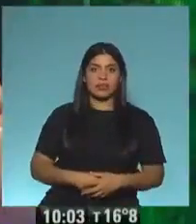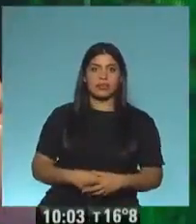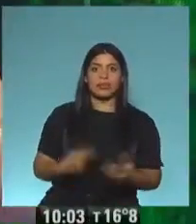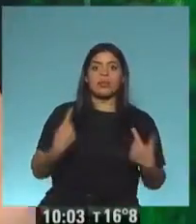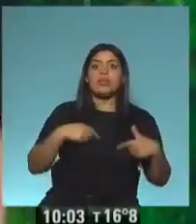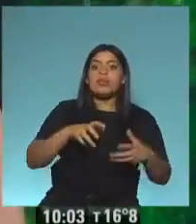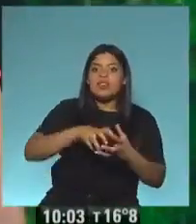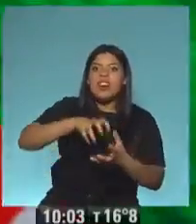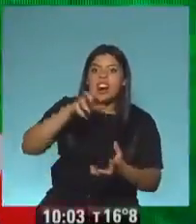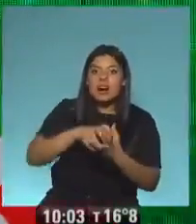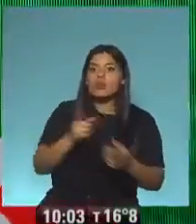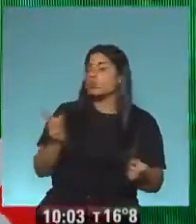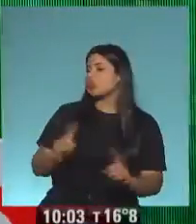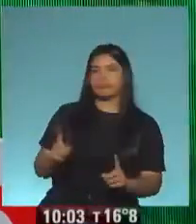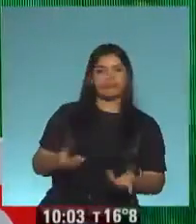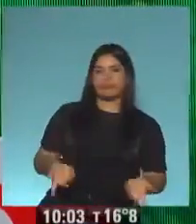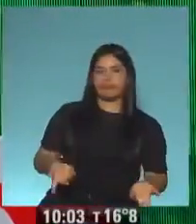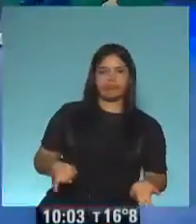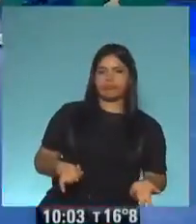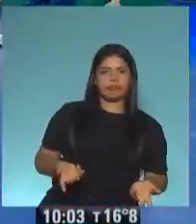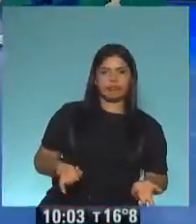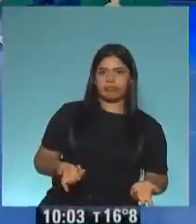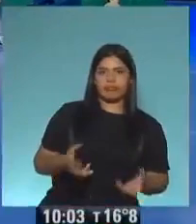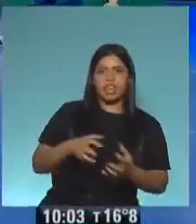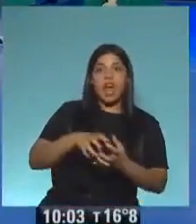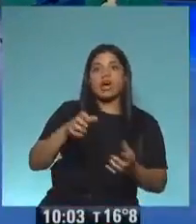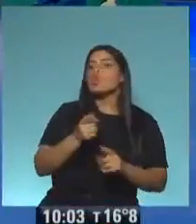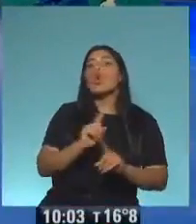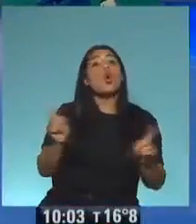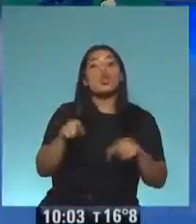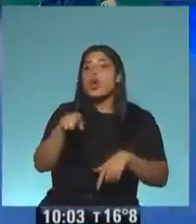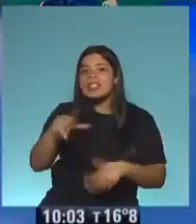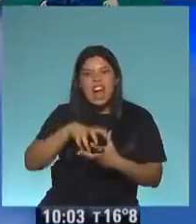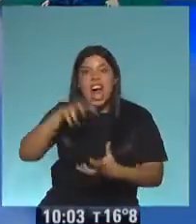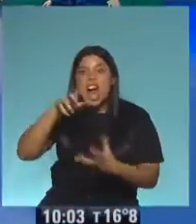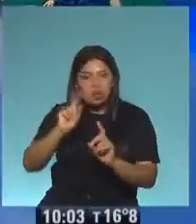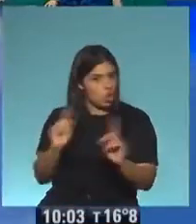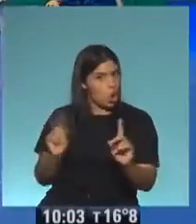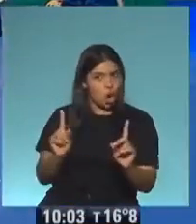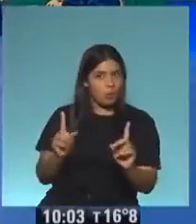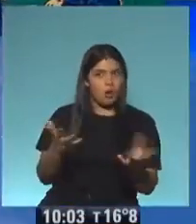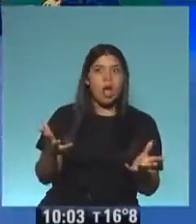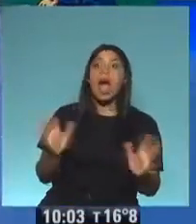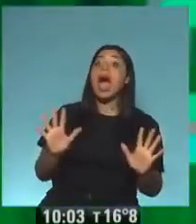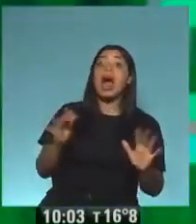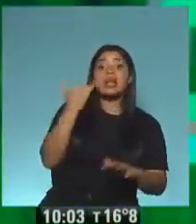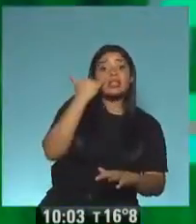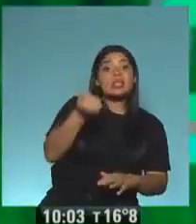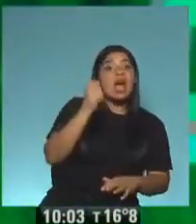Una mosca. No. ¿Cuál es? El que no hacía, el que no podía rugir, pero... No, el que el